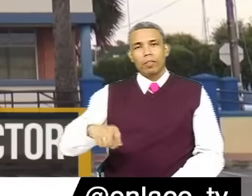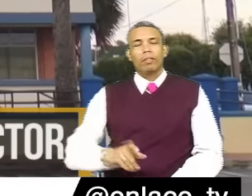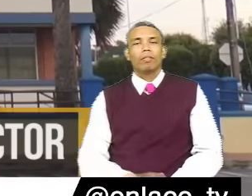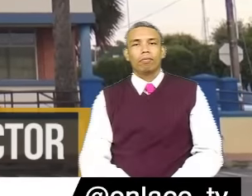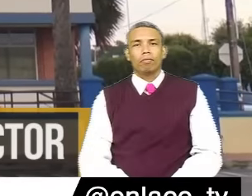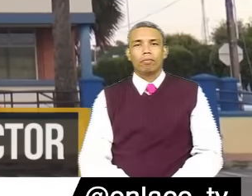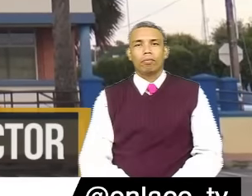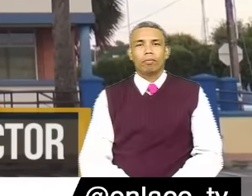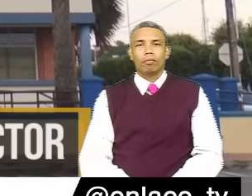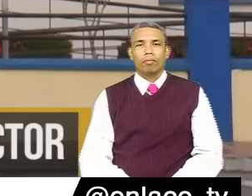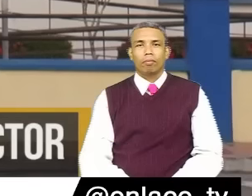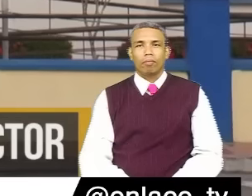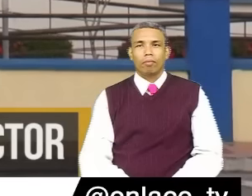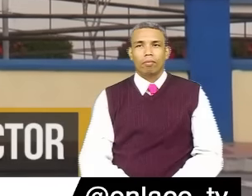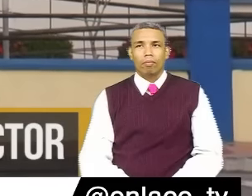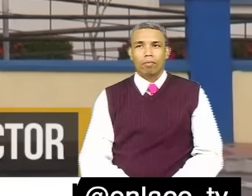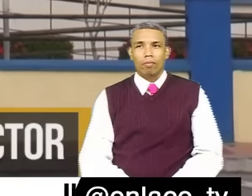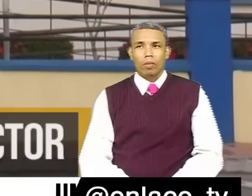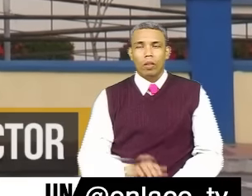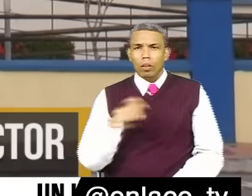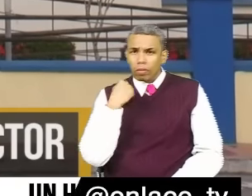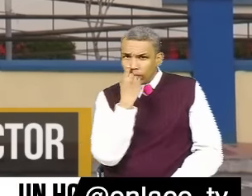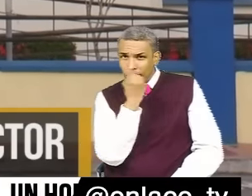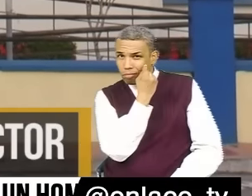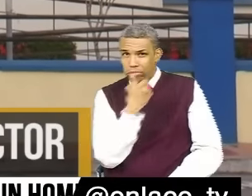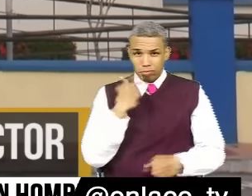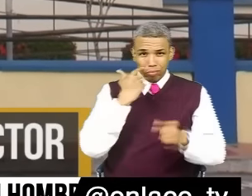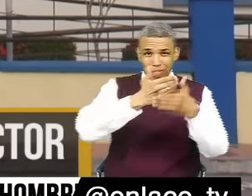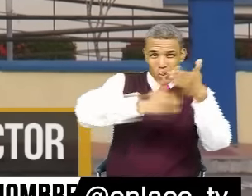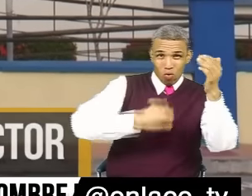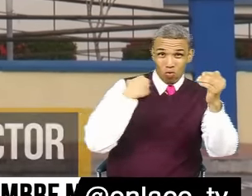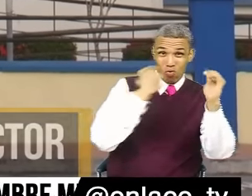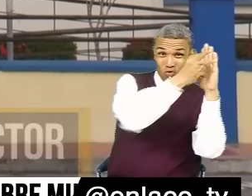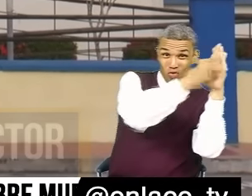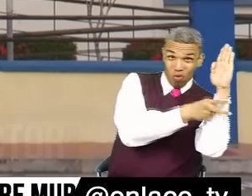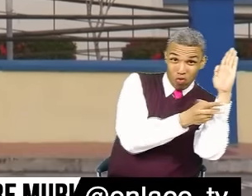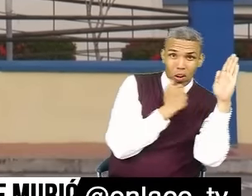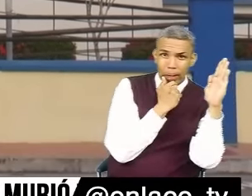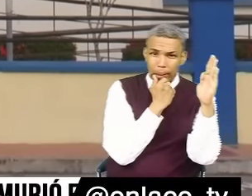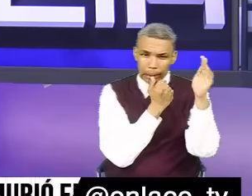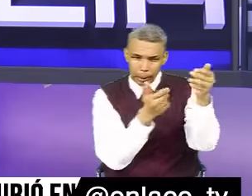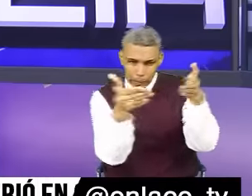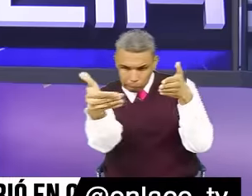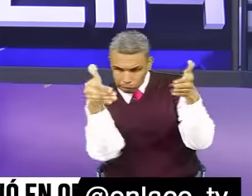de la República, Juan Manuel Santos, de 5 hojas de vida de candidatos a asumir la dirección de la entidad.